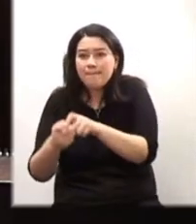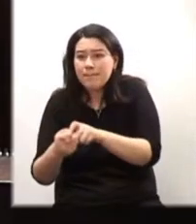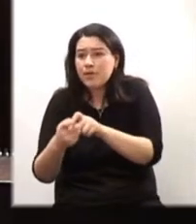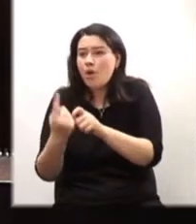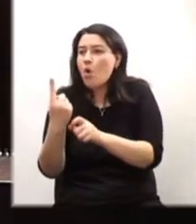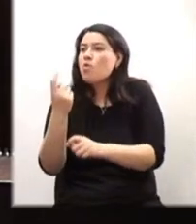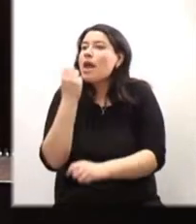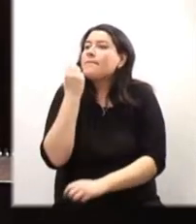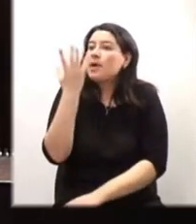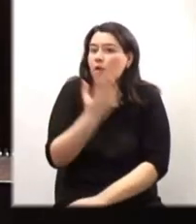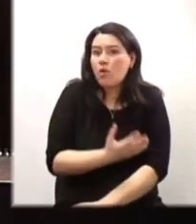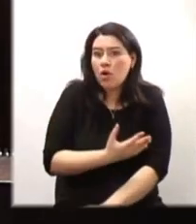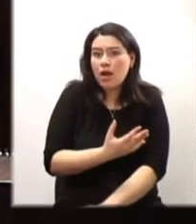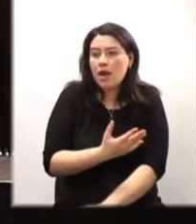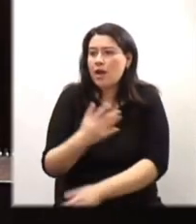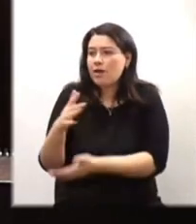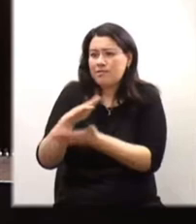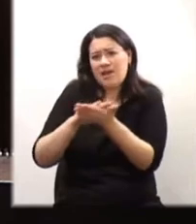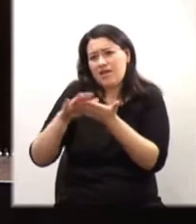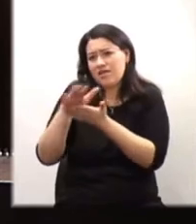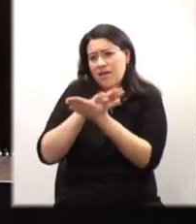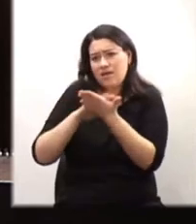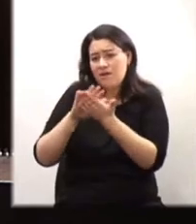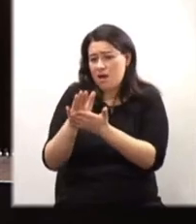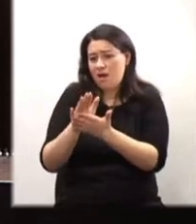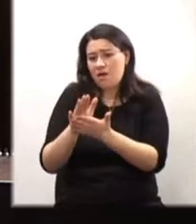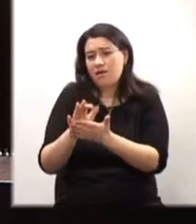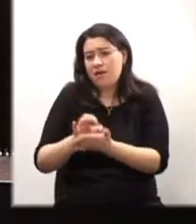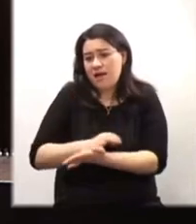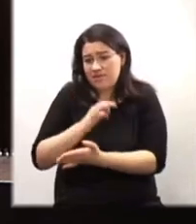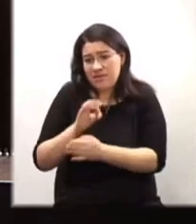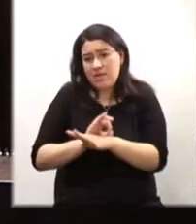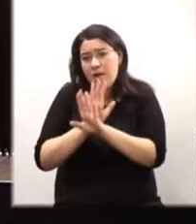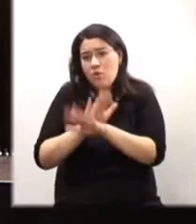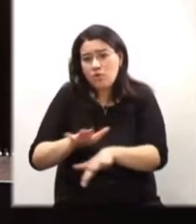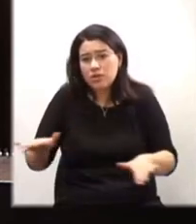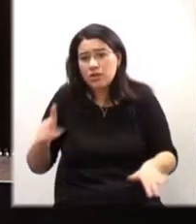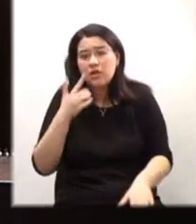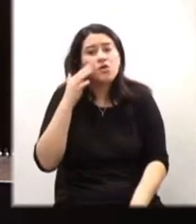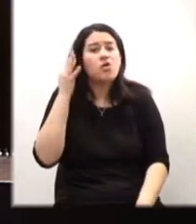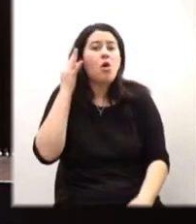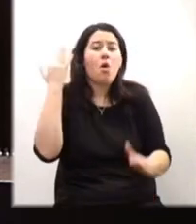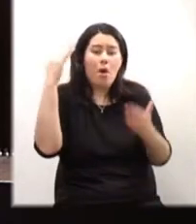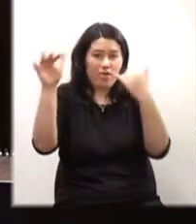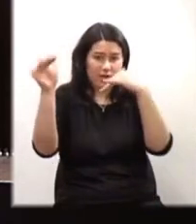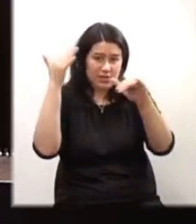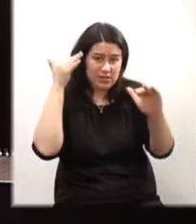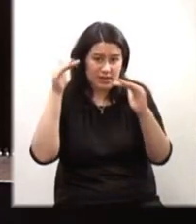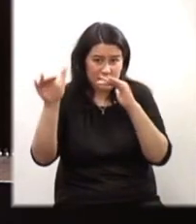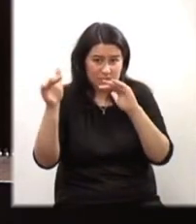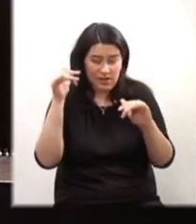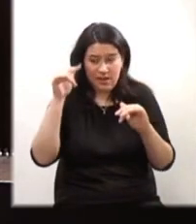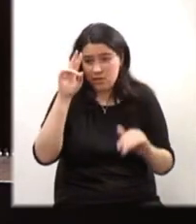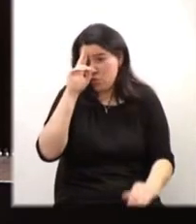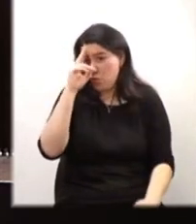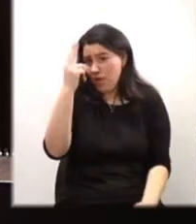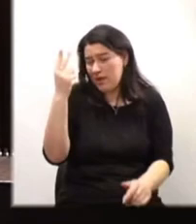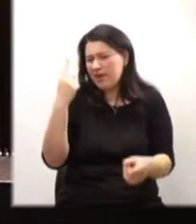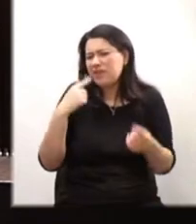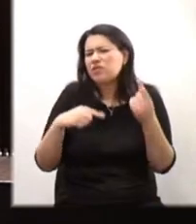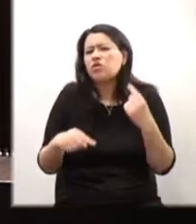sola mejora en ningún niño, niña o adolescente en este país.